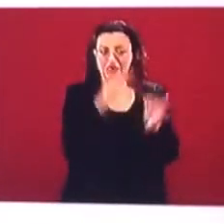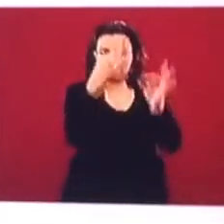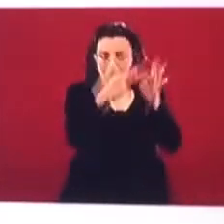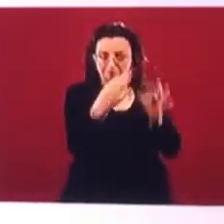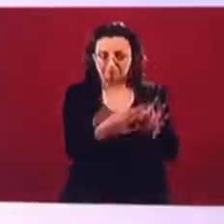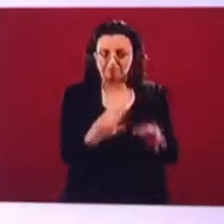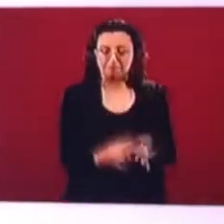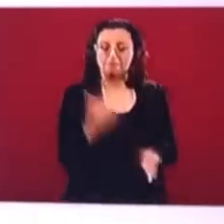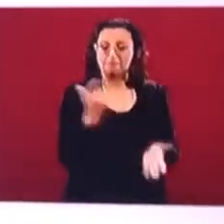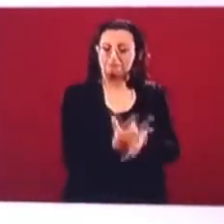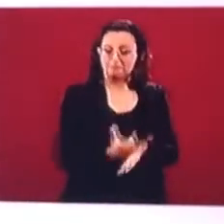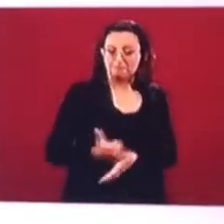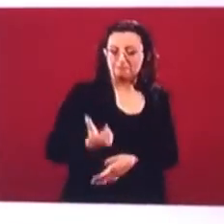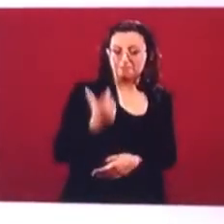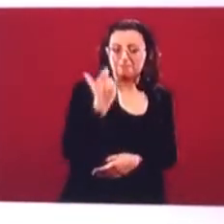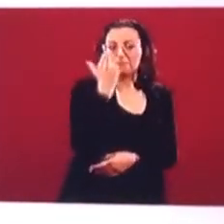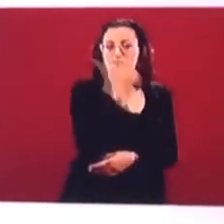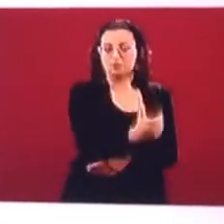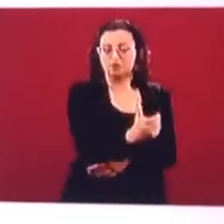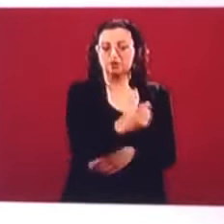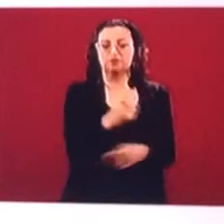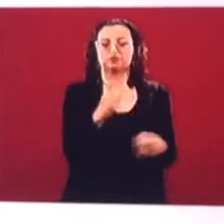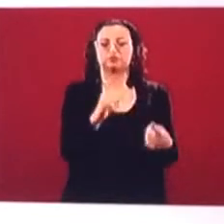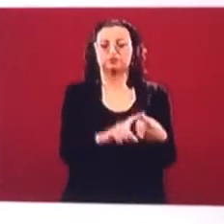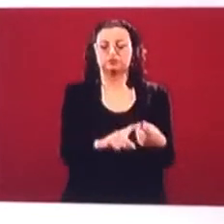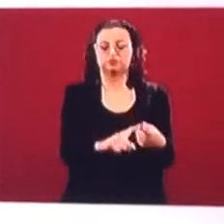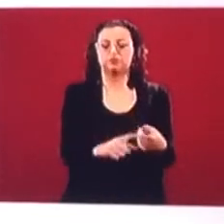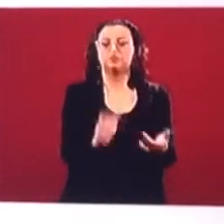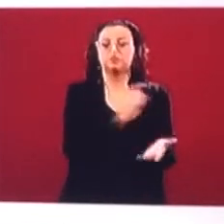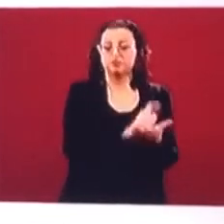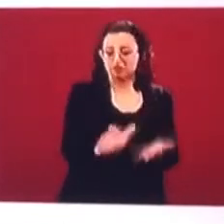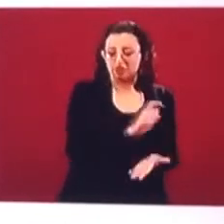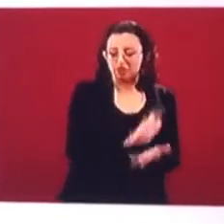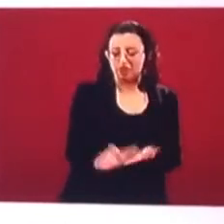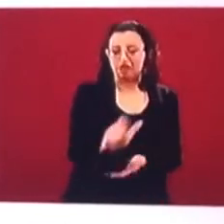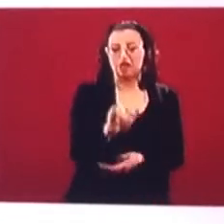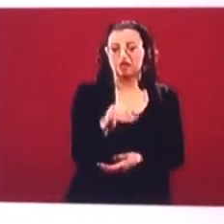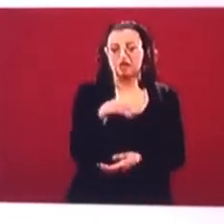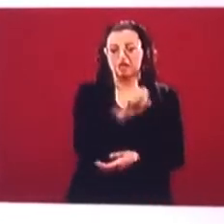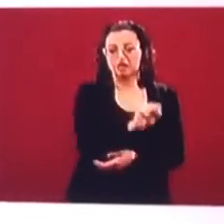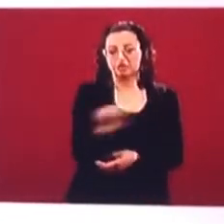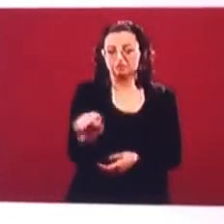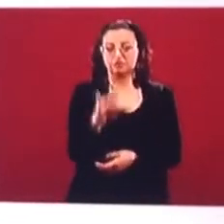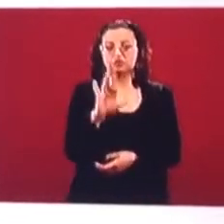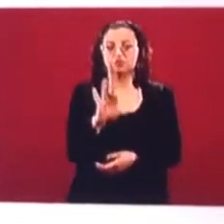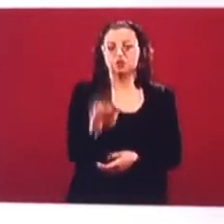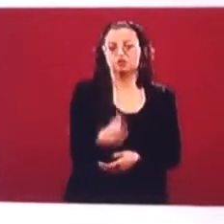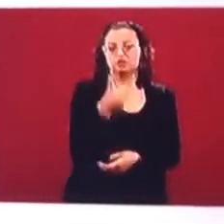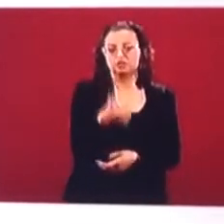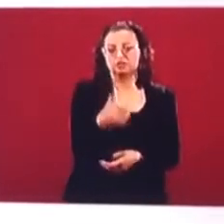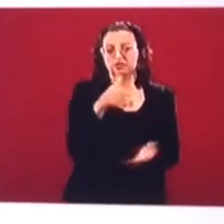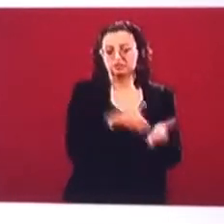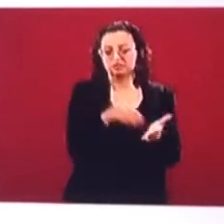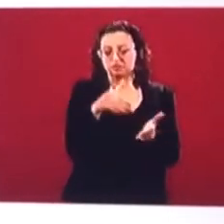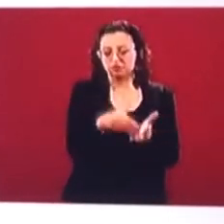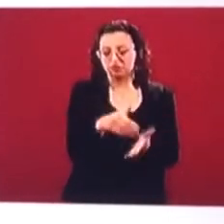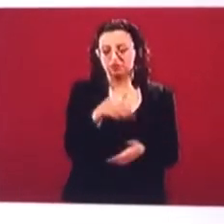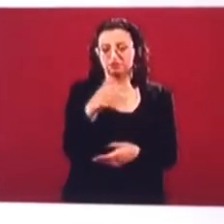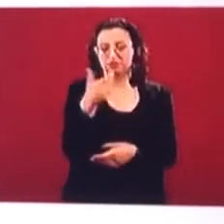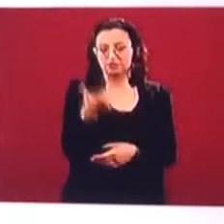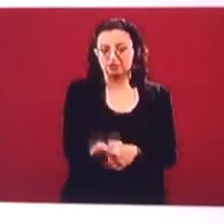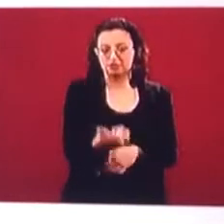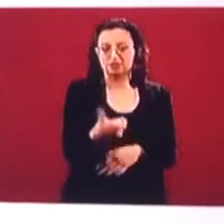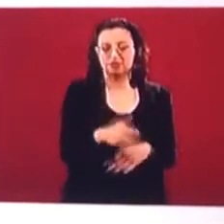youtuber, estando acompañándole todos los días, bueno, bajé la producción, bajé el contenido de este canal, a pesar de que